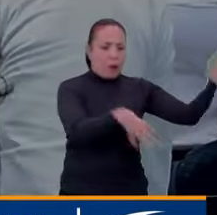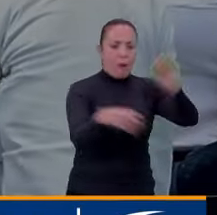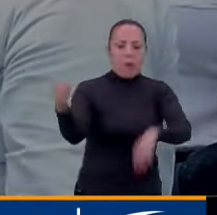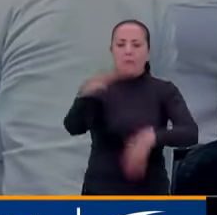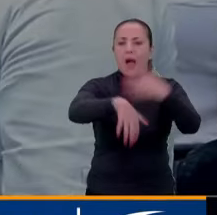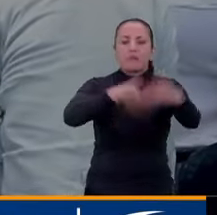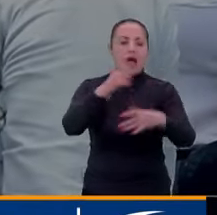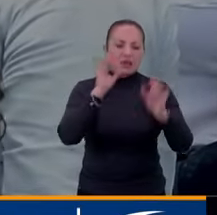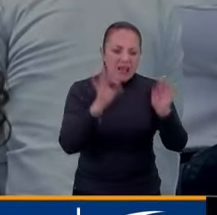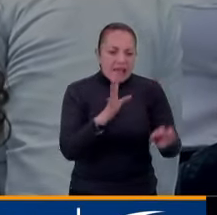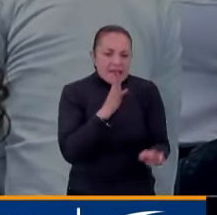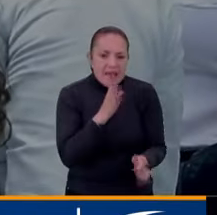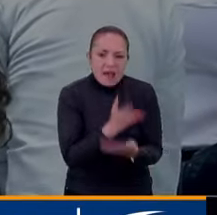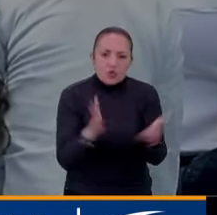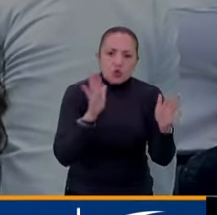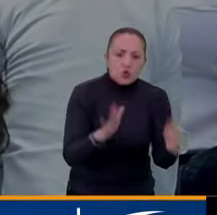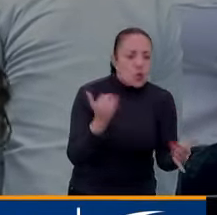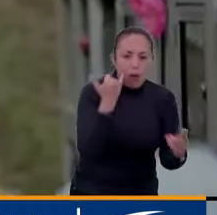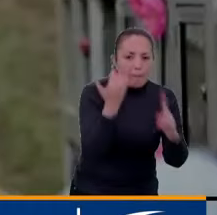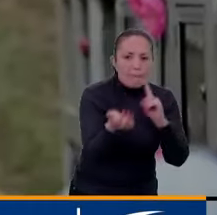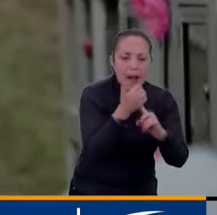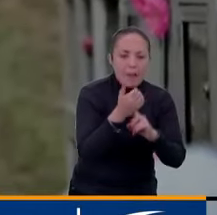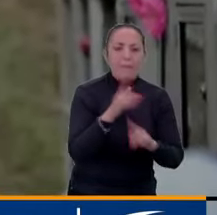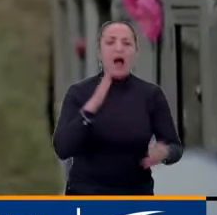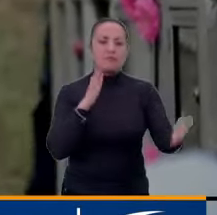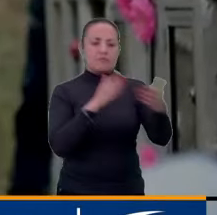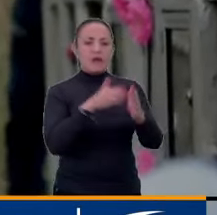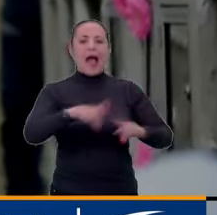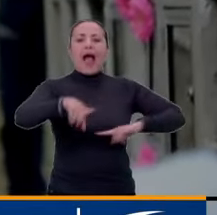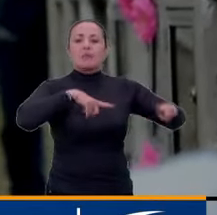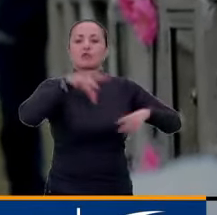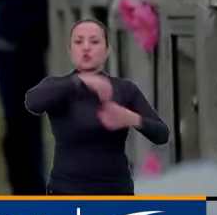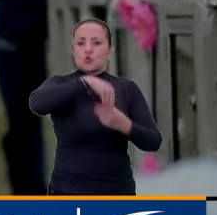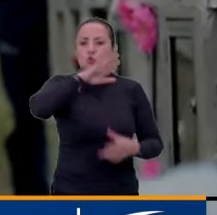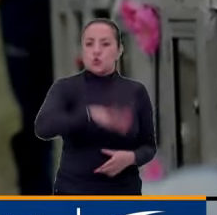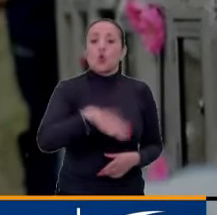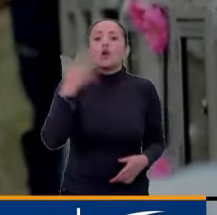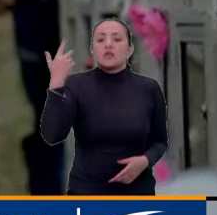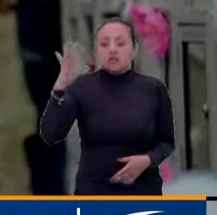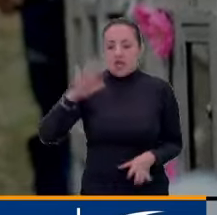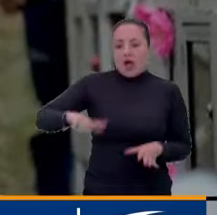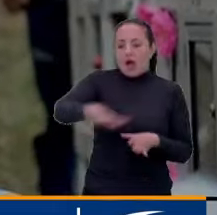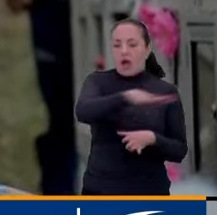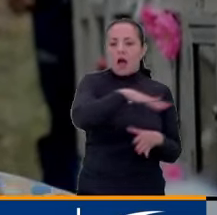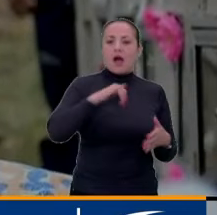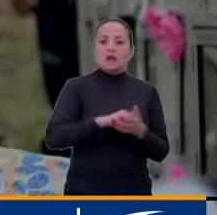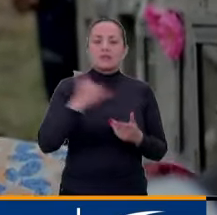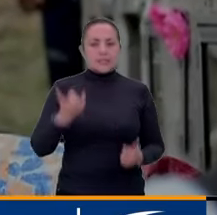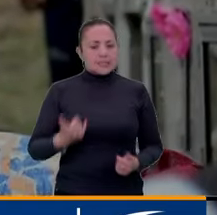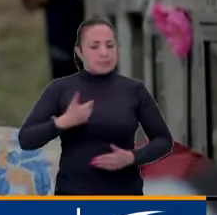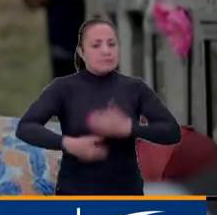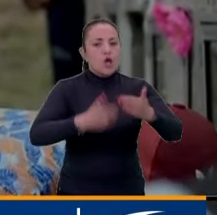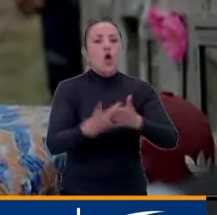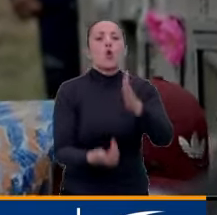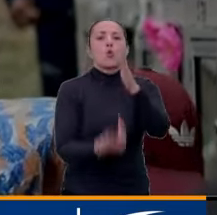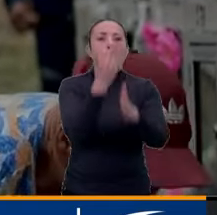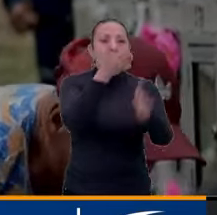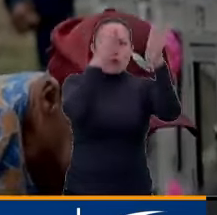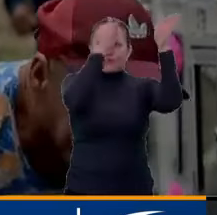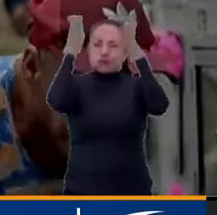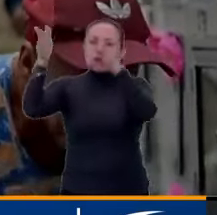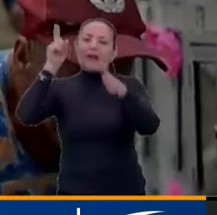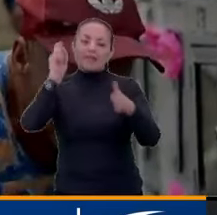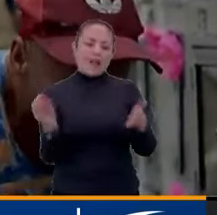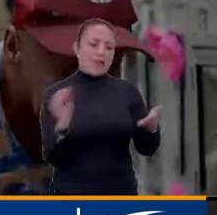sin identificar para contrarrestar esto la administración municipal ya ha emprendido acciones como construir nuevas bóvedas digitalizar